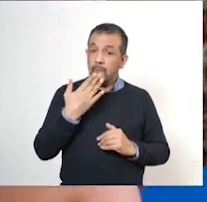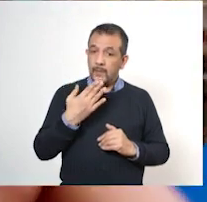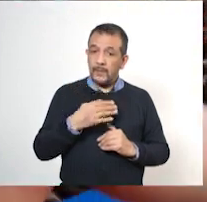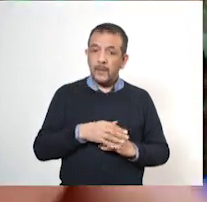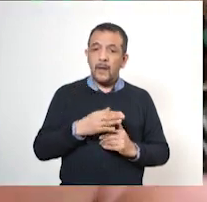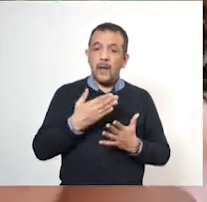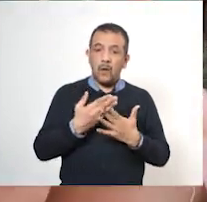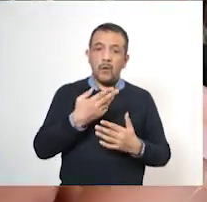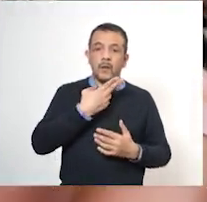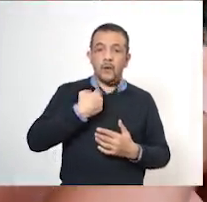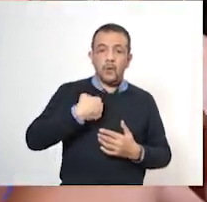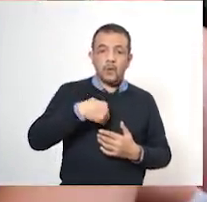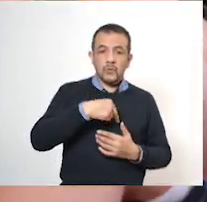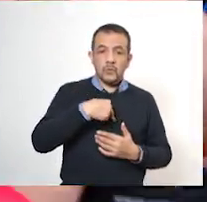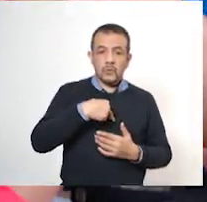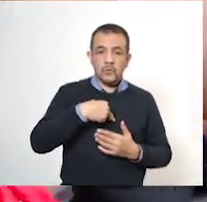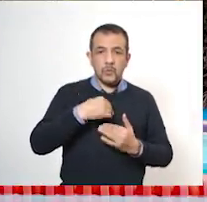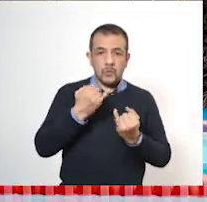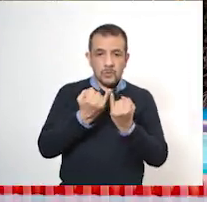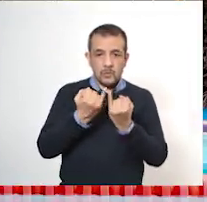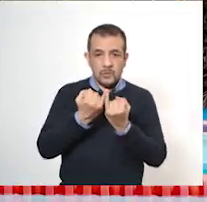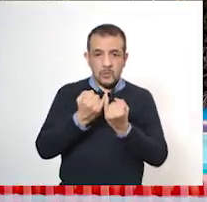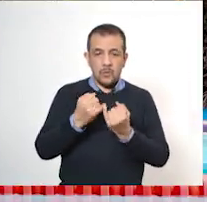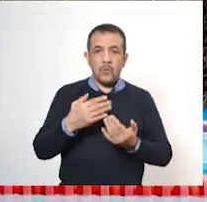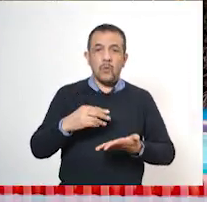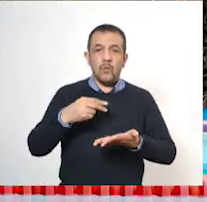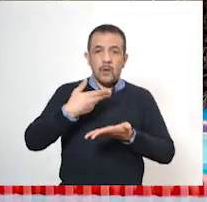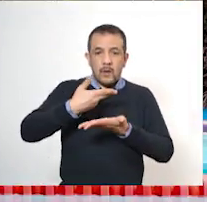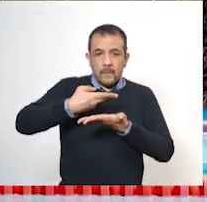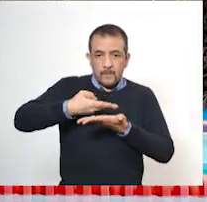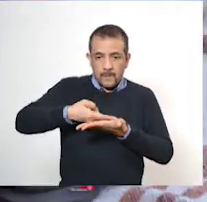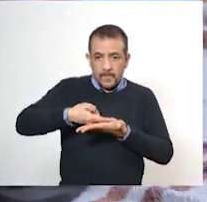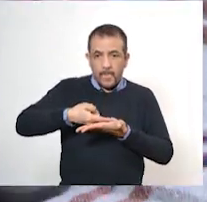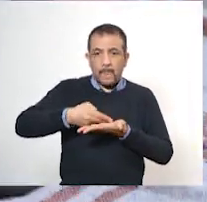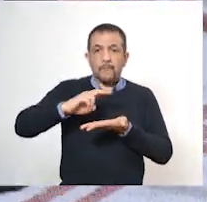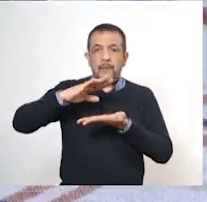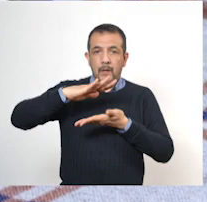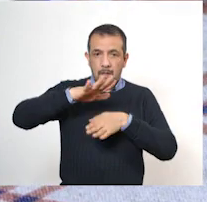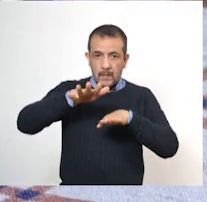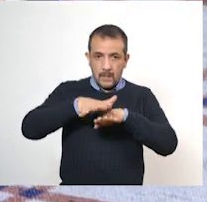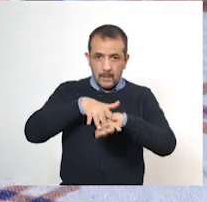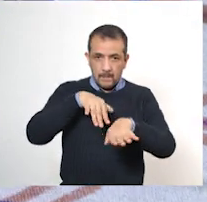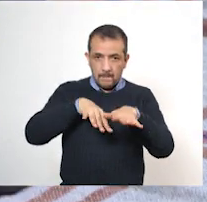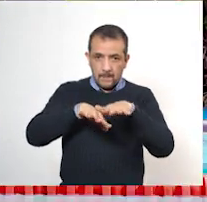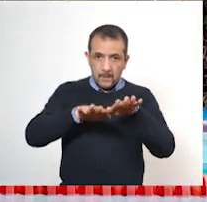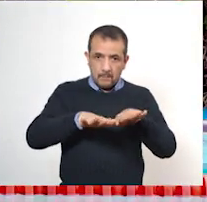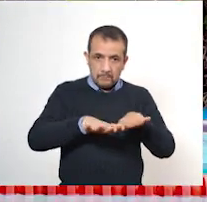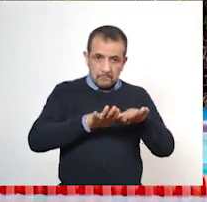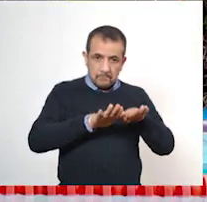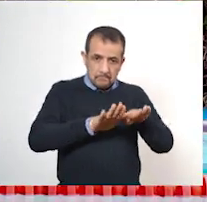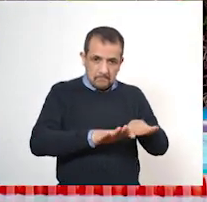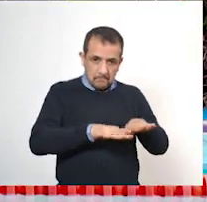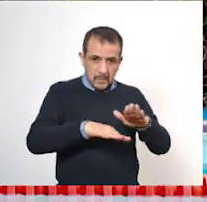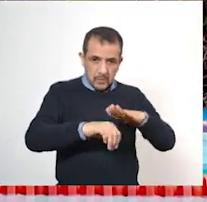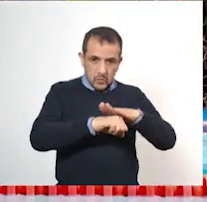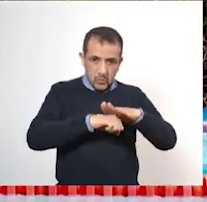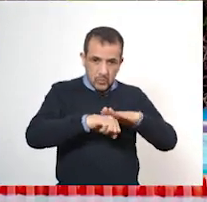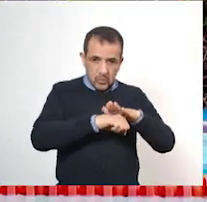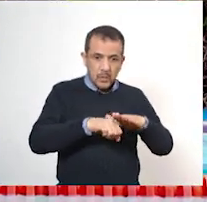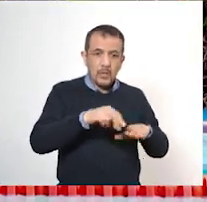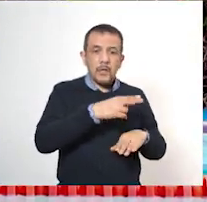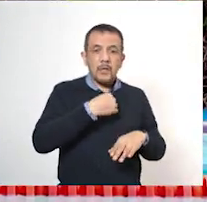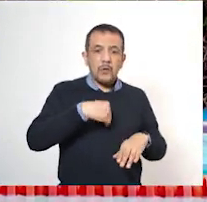Bien, en esta ejecución nos vamos a recostar. Las rodillas flexionadas, la planta del pie contra el piso y vamos a hacer